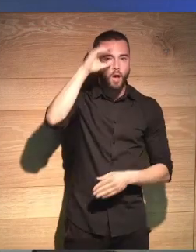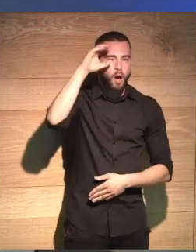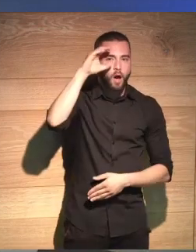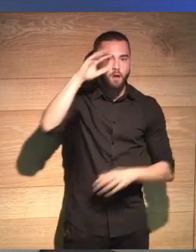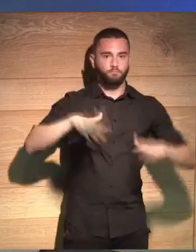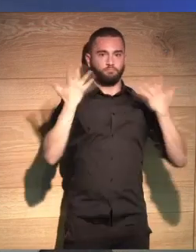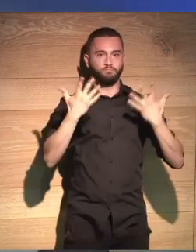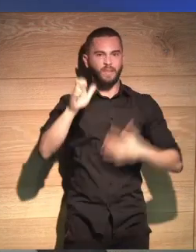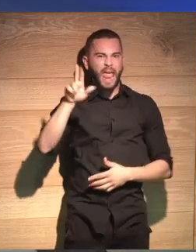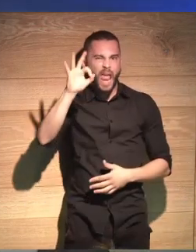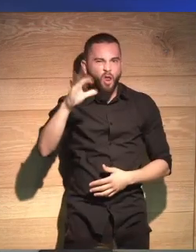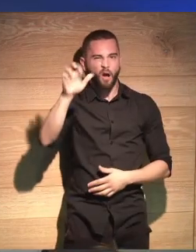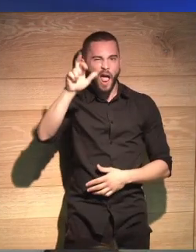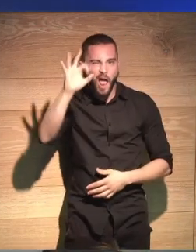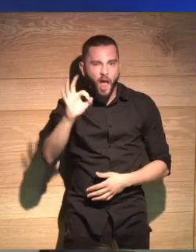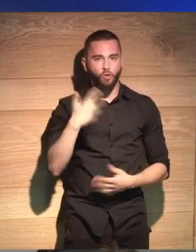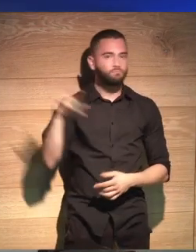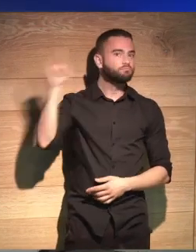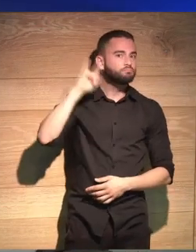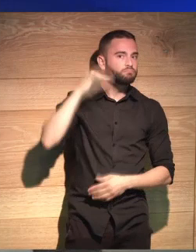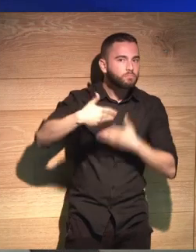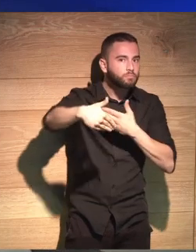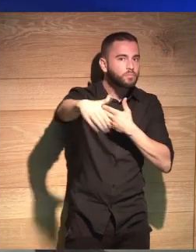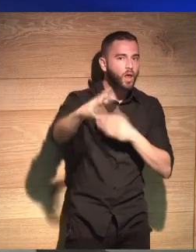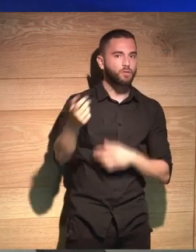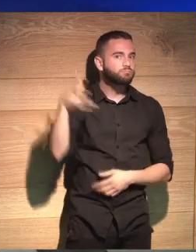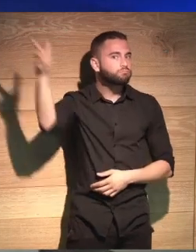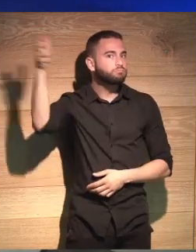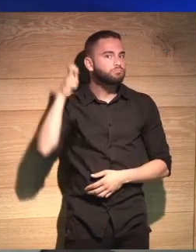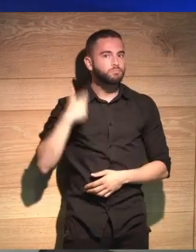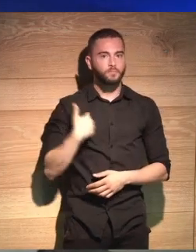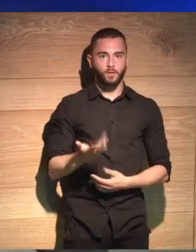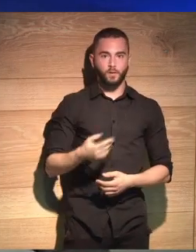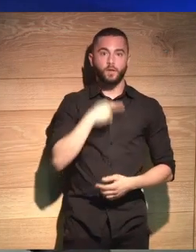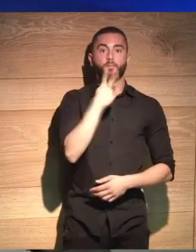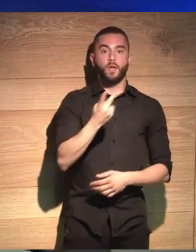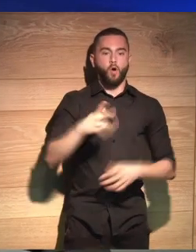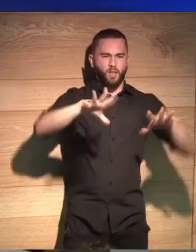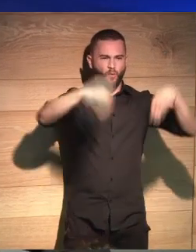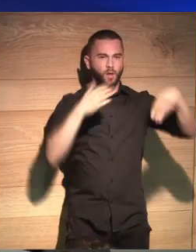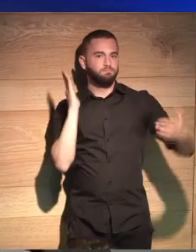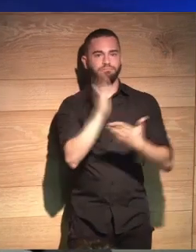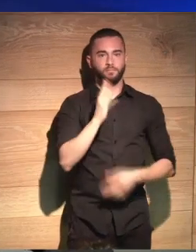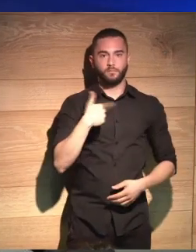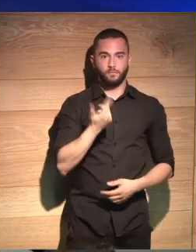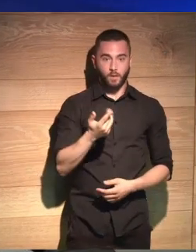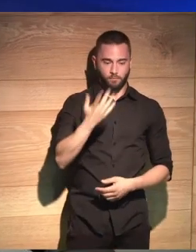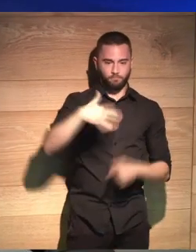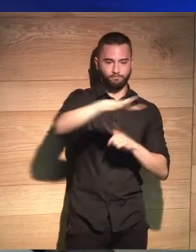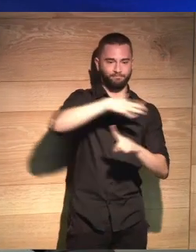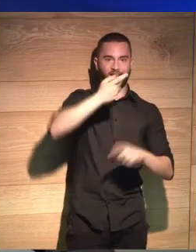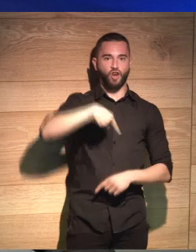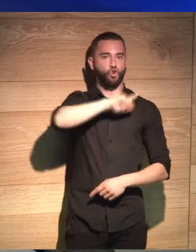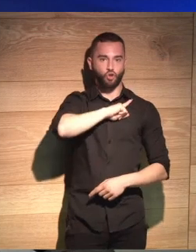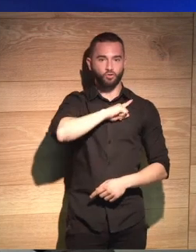pronto ero, ero, ero, un sonido que venía de allá, mi voz rebotando en todas las rocas de la montaña en torno a